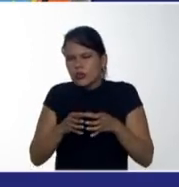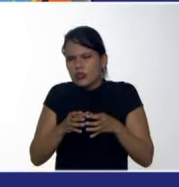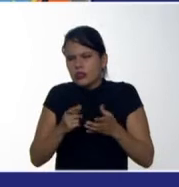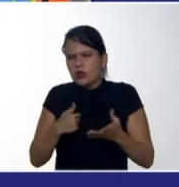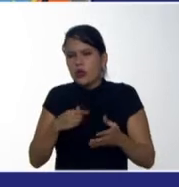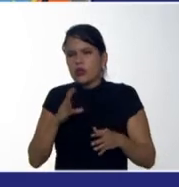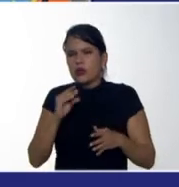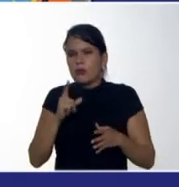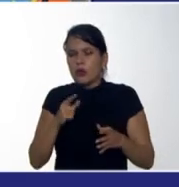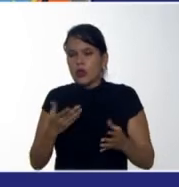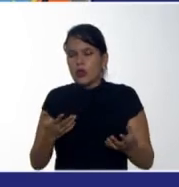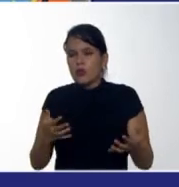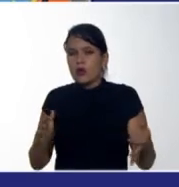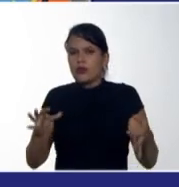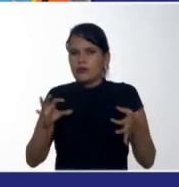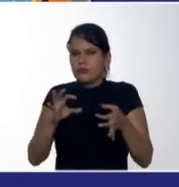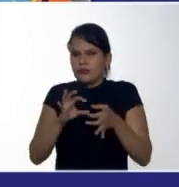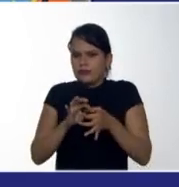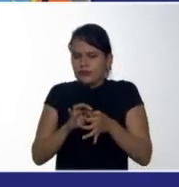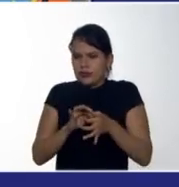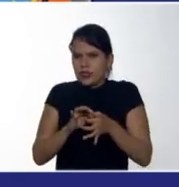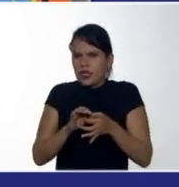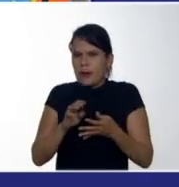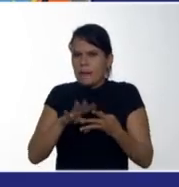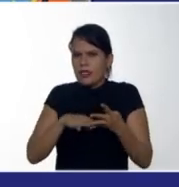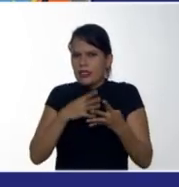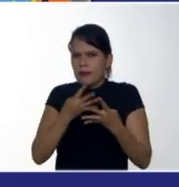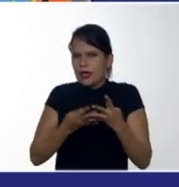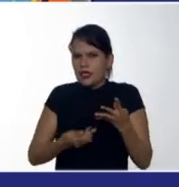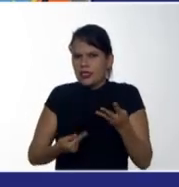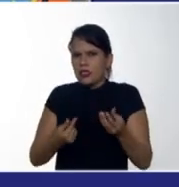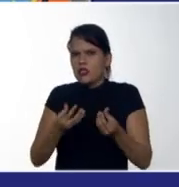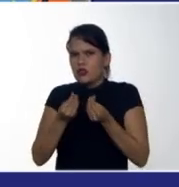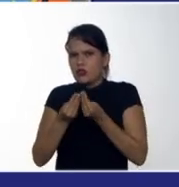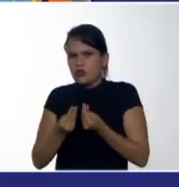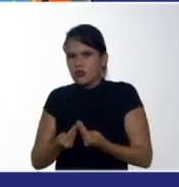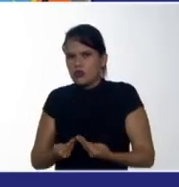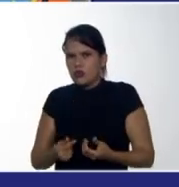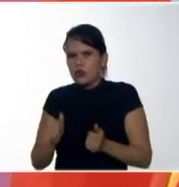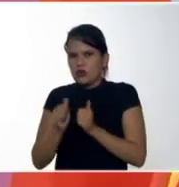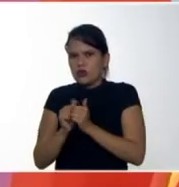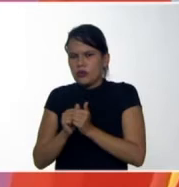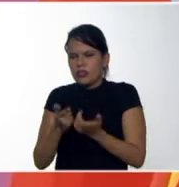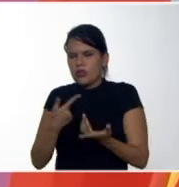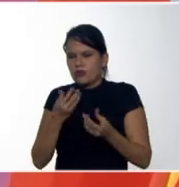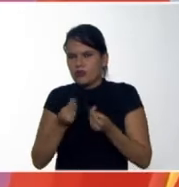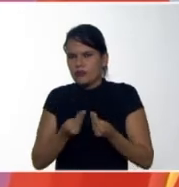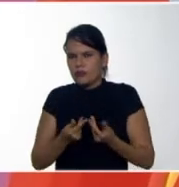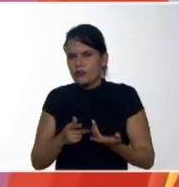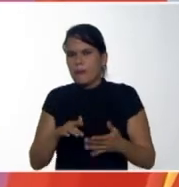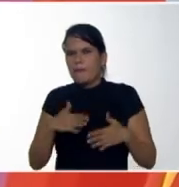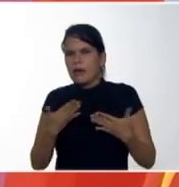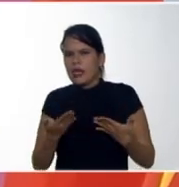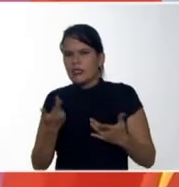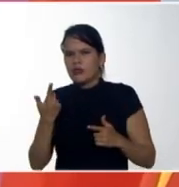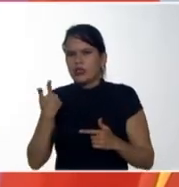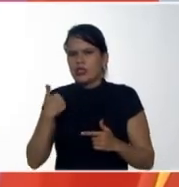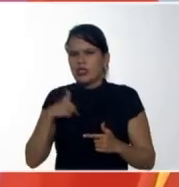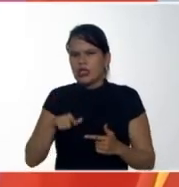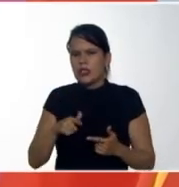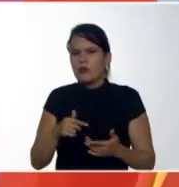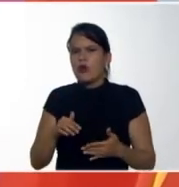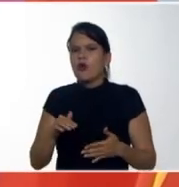hablamos de una relación matemática entre la cantidad de soluto y la cantidad de solvente de una solución. Entonces, para eso tenemos